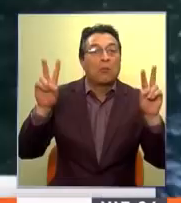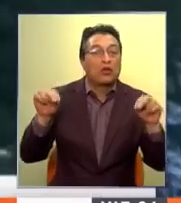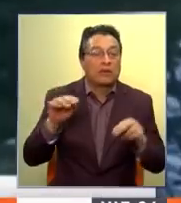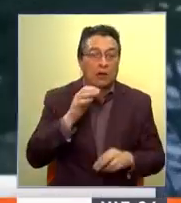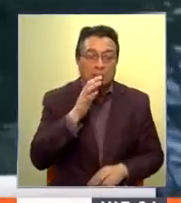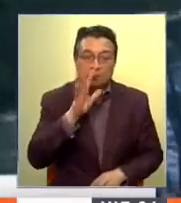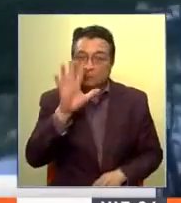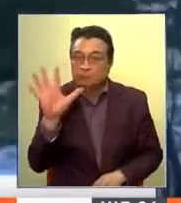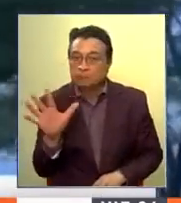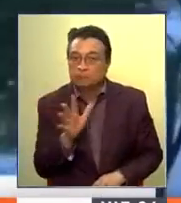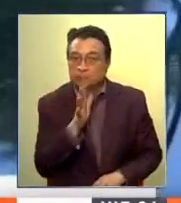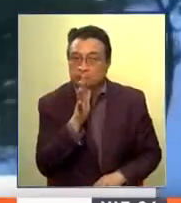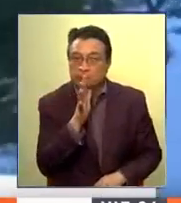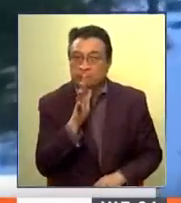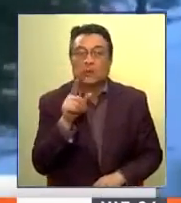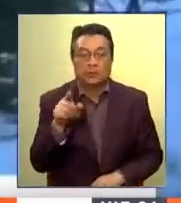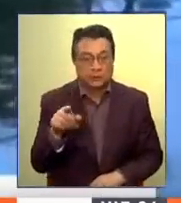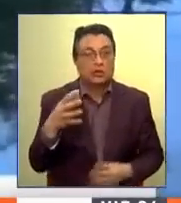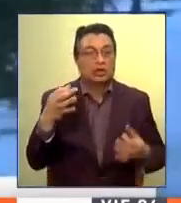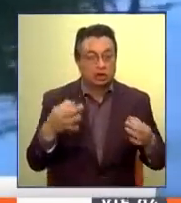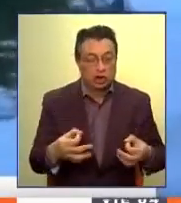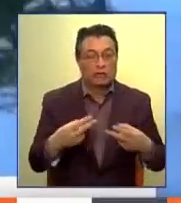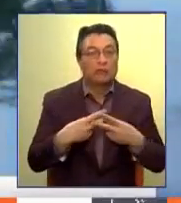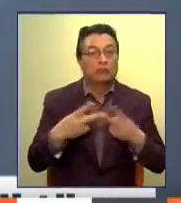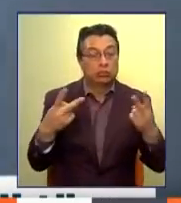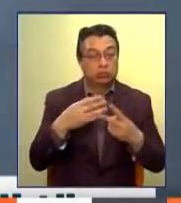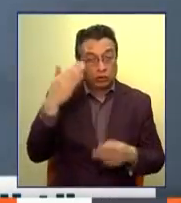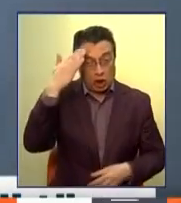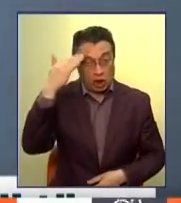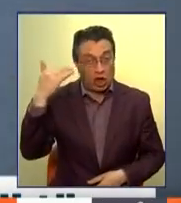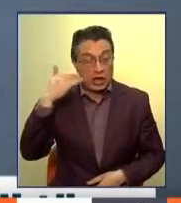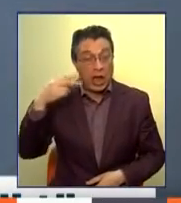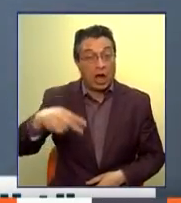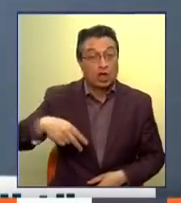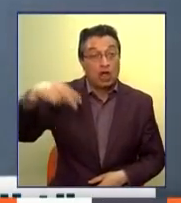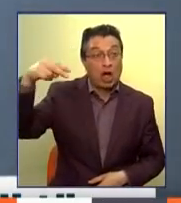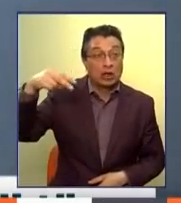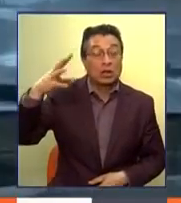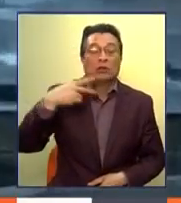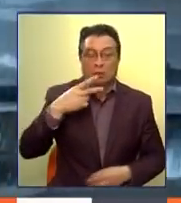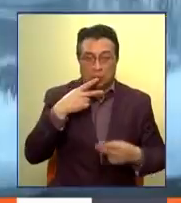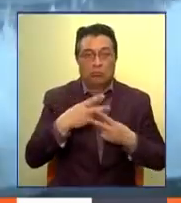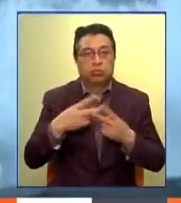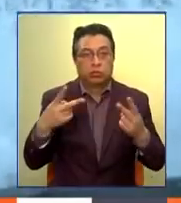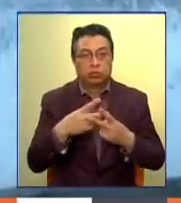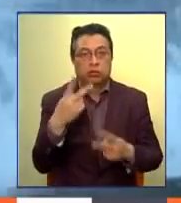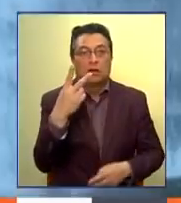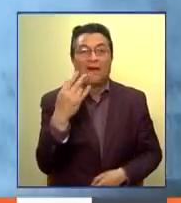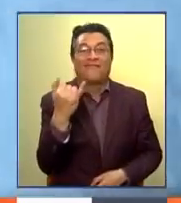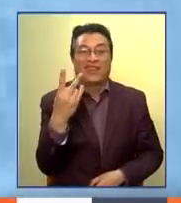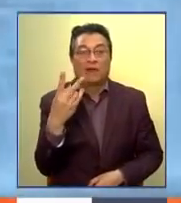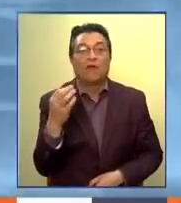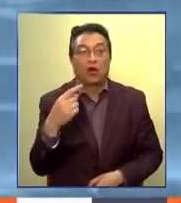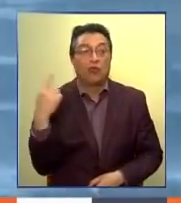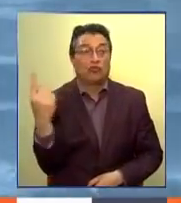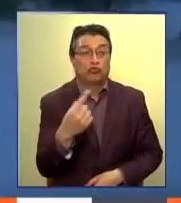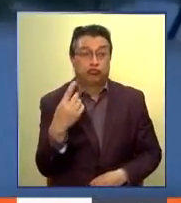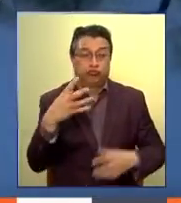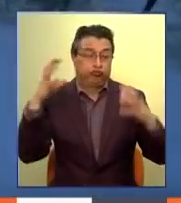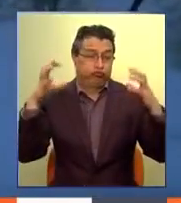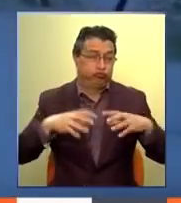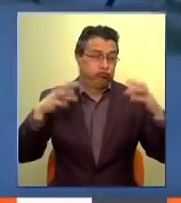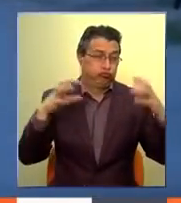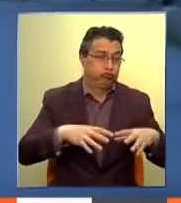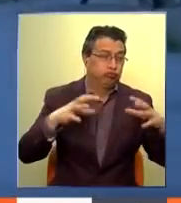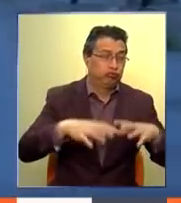desconocidos. Lo cierto es que los medios oficiales de Corea del Norte se mantuvieron transmitiendo en vivo el paso del tifón Maysak por la zona,